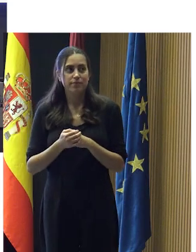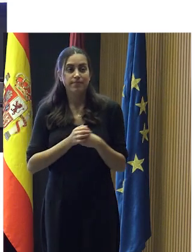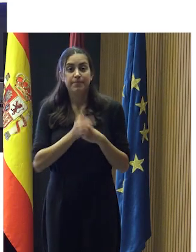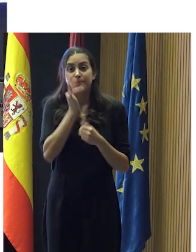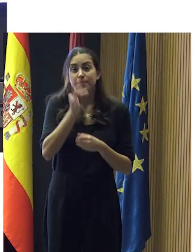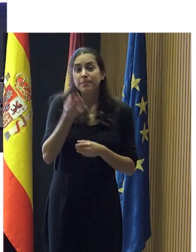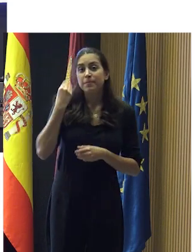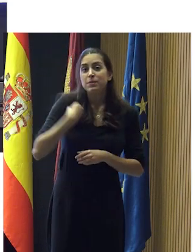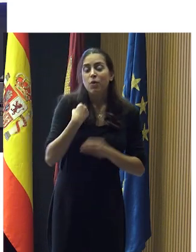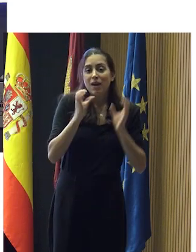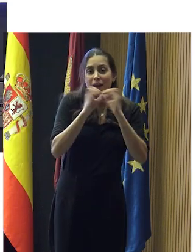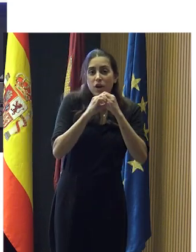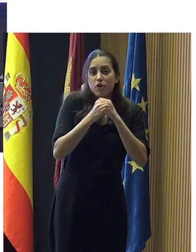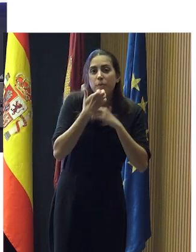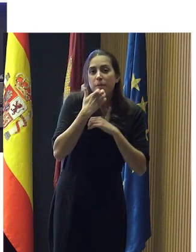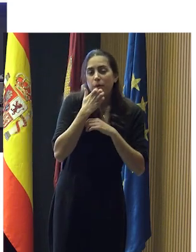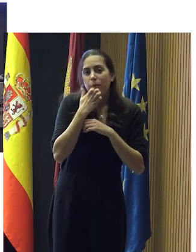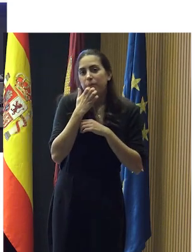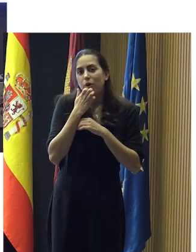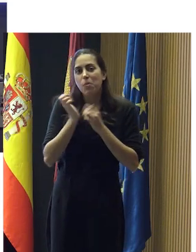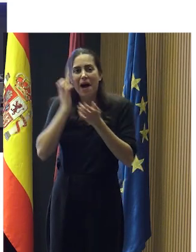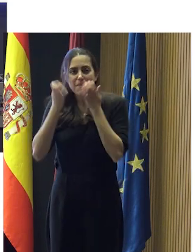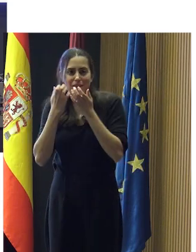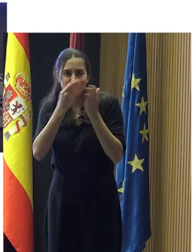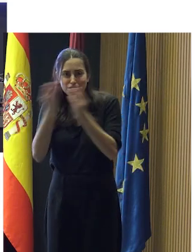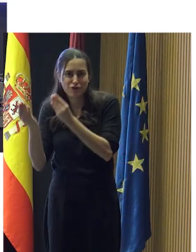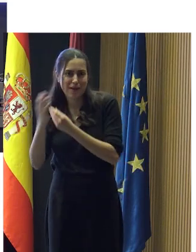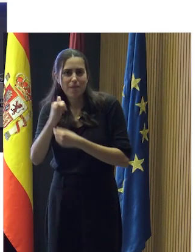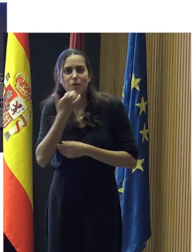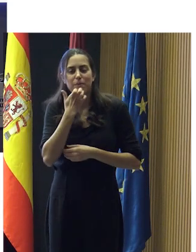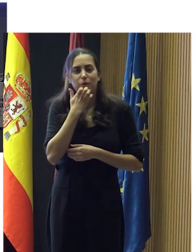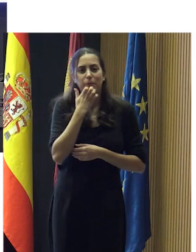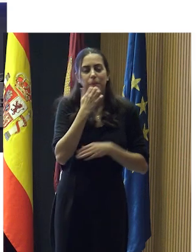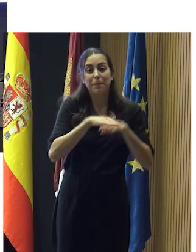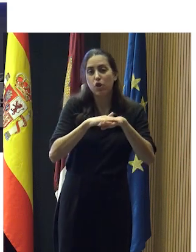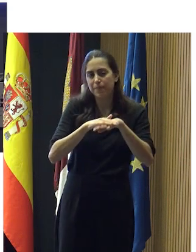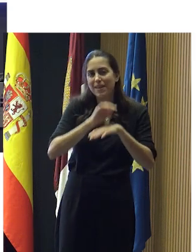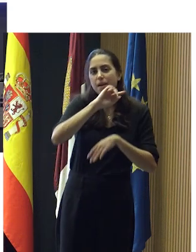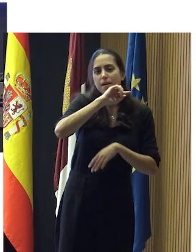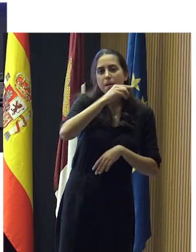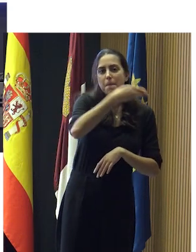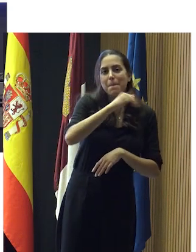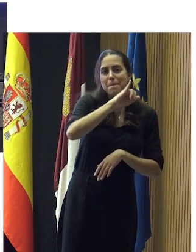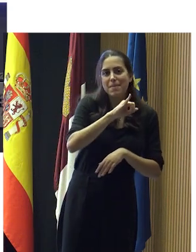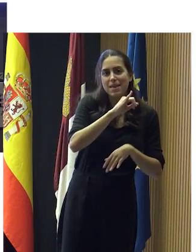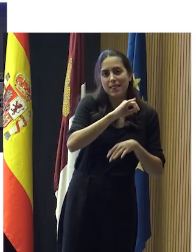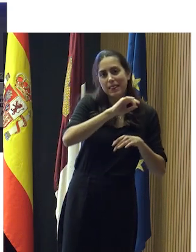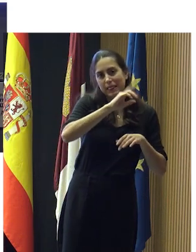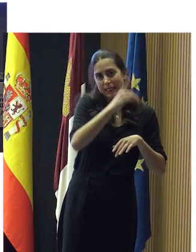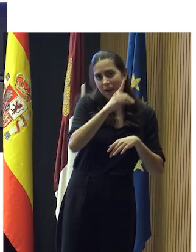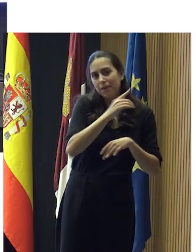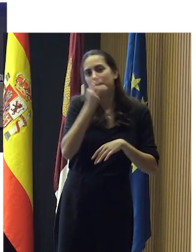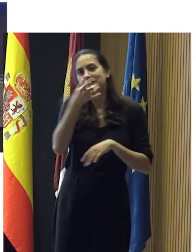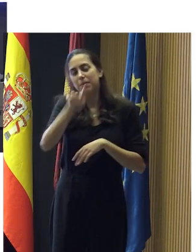el laboratorio tenemos muchos modelos también para estudiar el glioblastoma. Tenemos modelos bidimensionales, también tenemos modelos de organoides derivados